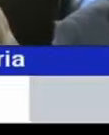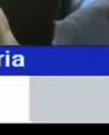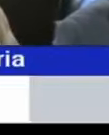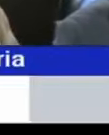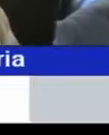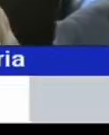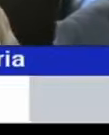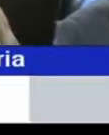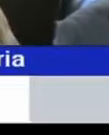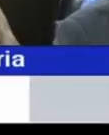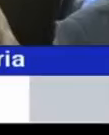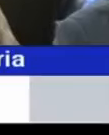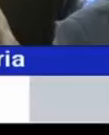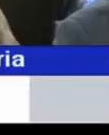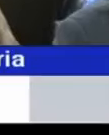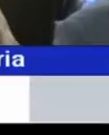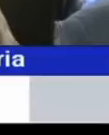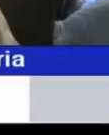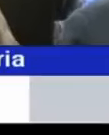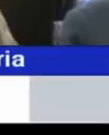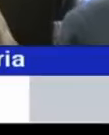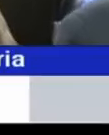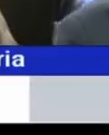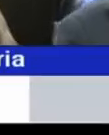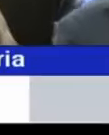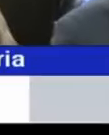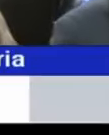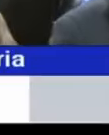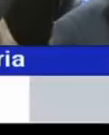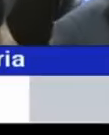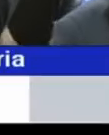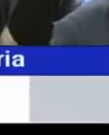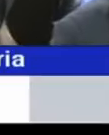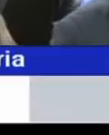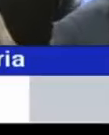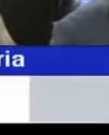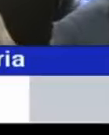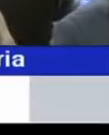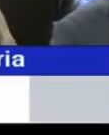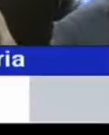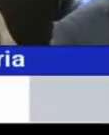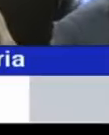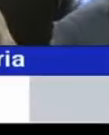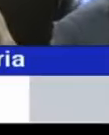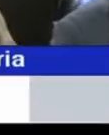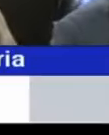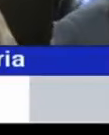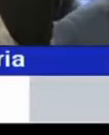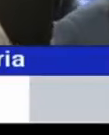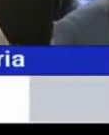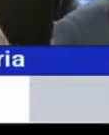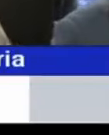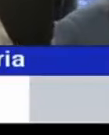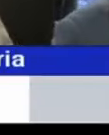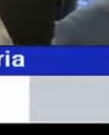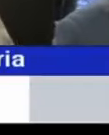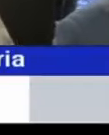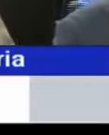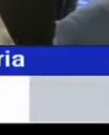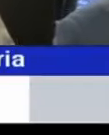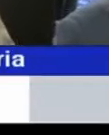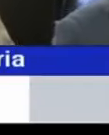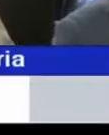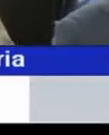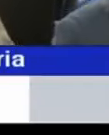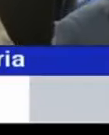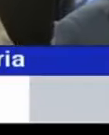hoy presentamos ante nuestro pueblo mujer, ante el pueblo en general y ante esta Asamblea Nacional. Este proyecto